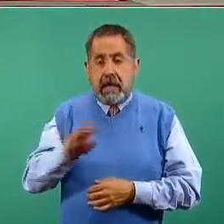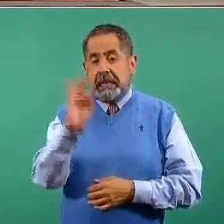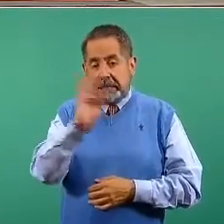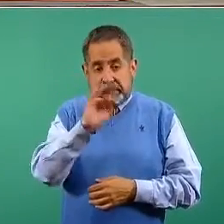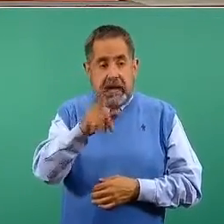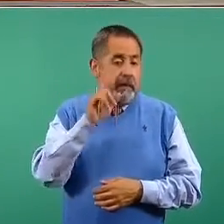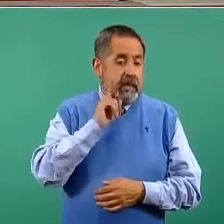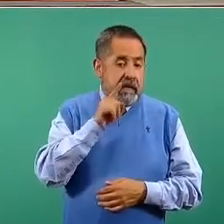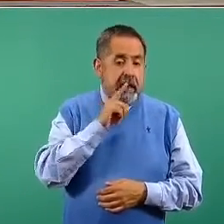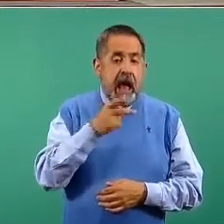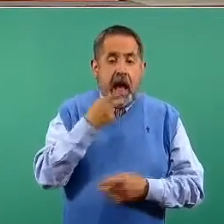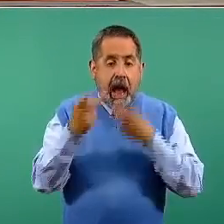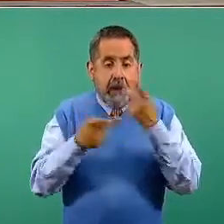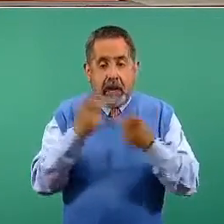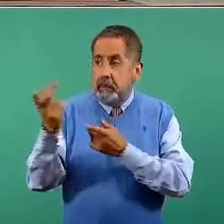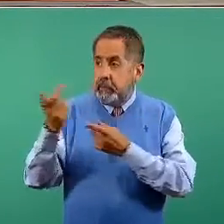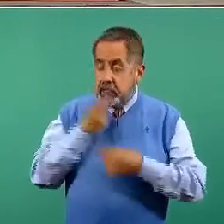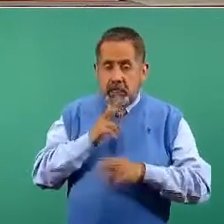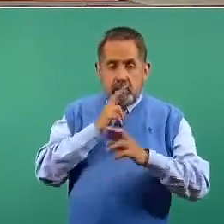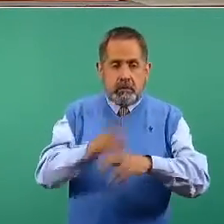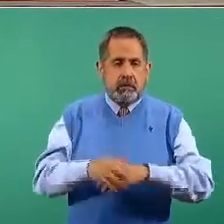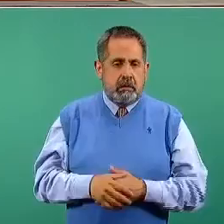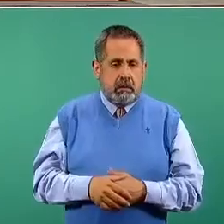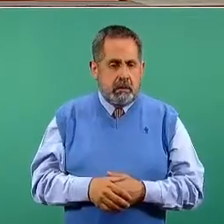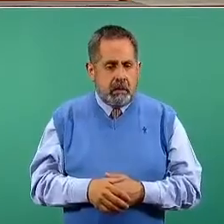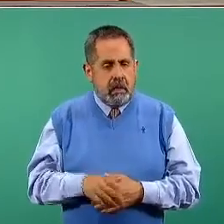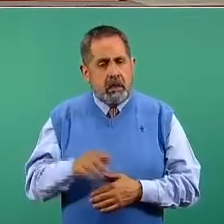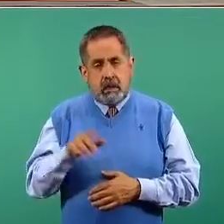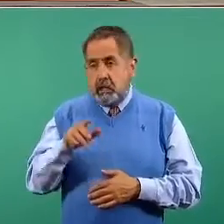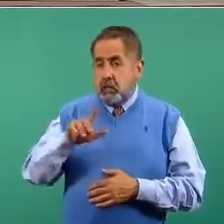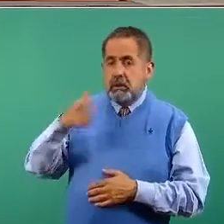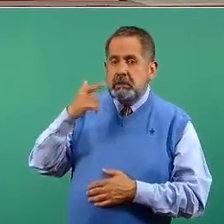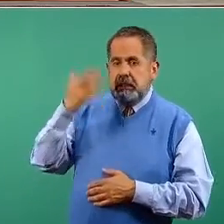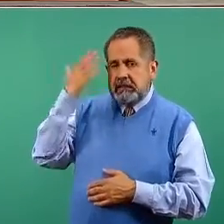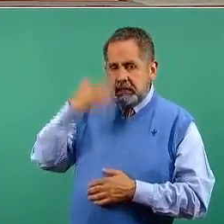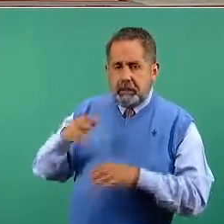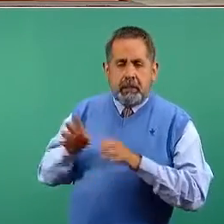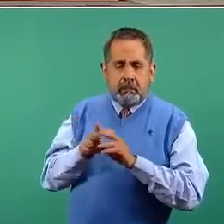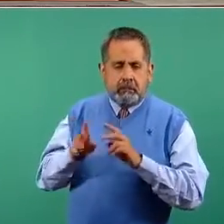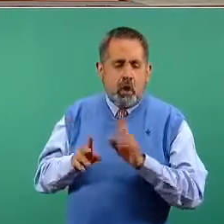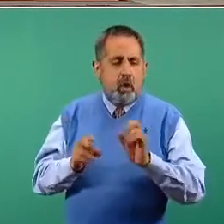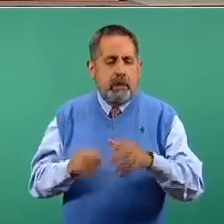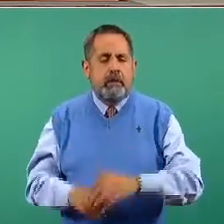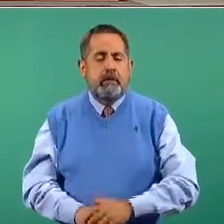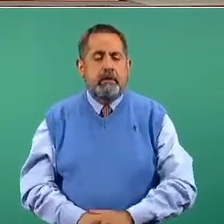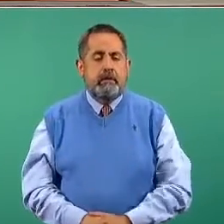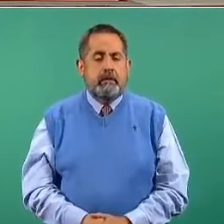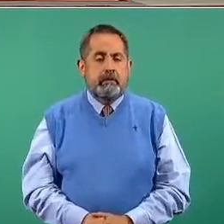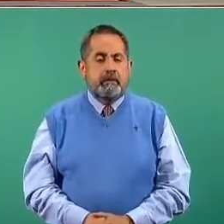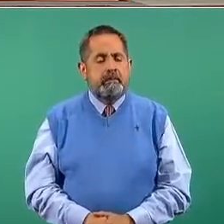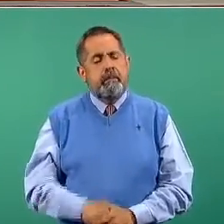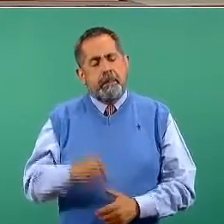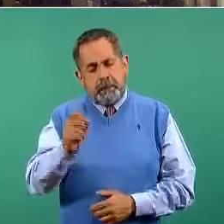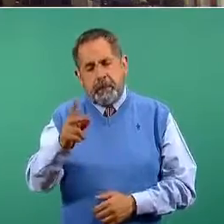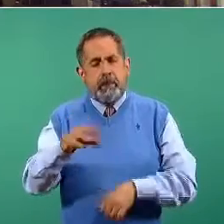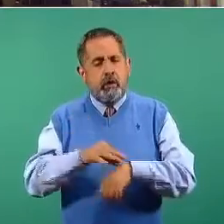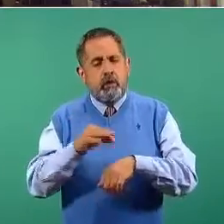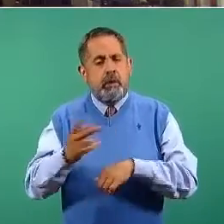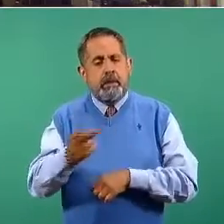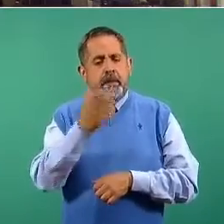posiblemente salga el tema y ya veremos. Sí, podrían entonces ya saber qué van a hacer con estas vacunas. Así es. Doctor, también le quiero